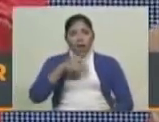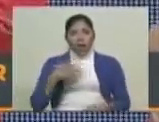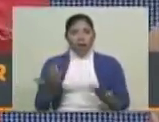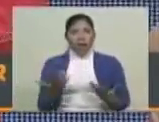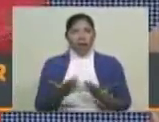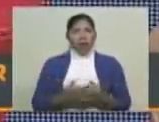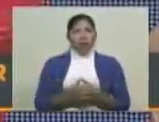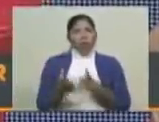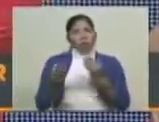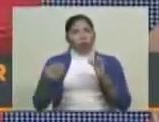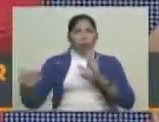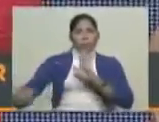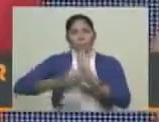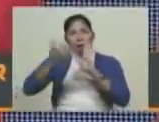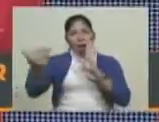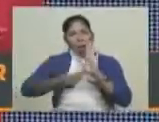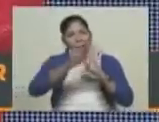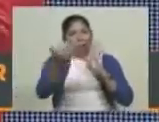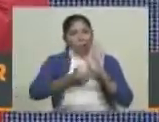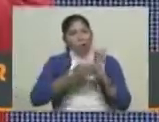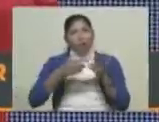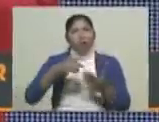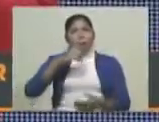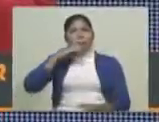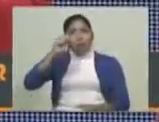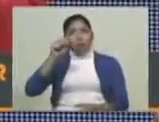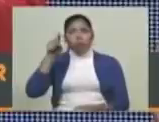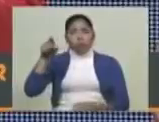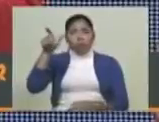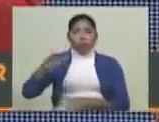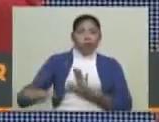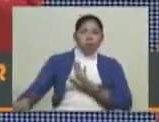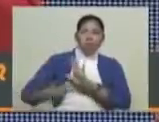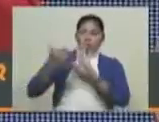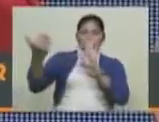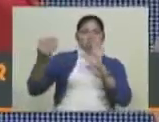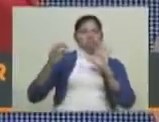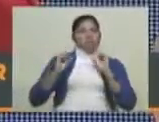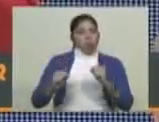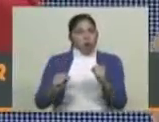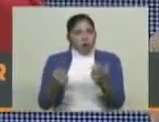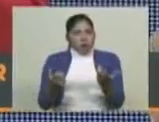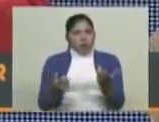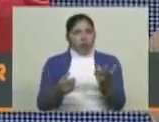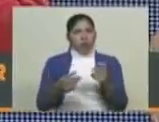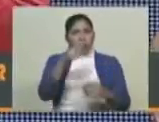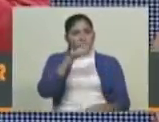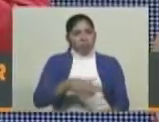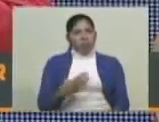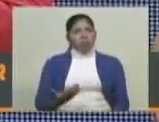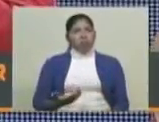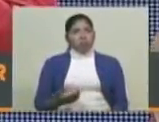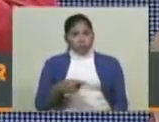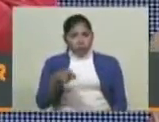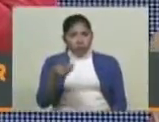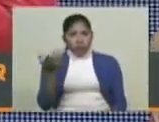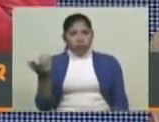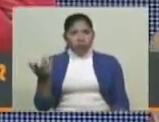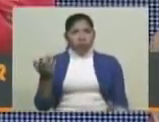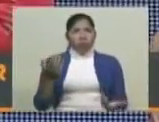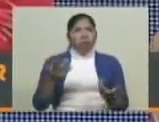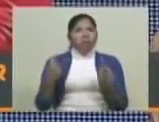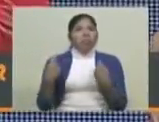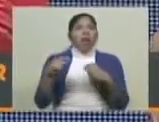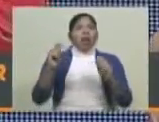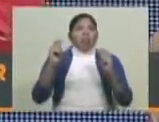¿Cuántos ataques ha sufrido el presidente Nicolás Maduro? Pongámonos, el que quiera saber, póngase o trate